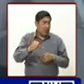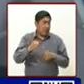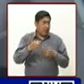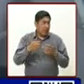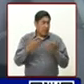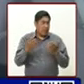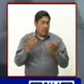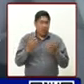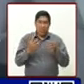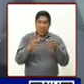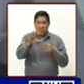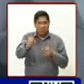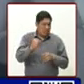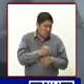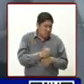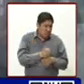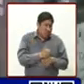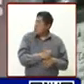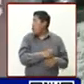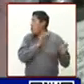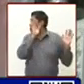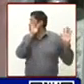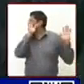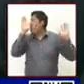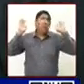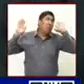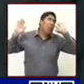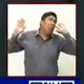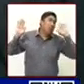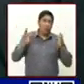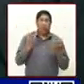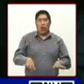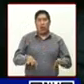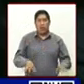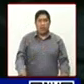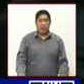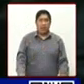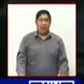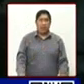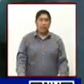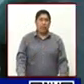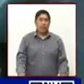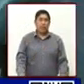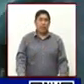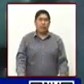atraí al chofer, donde no quiso responsabilizarse.